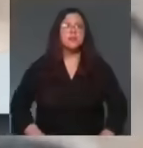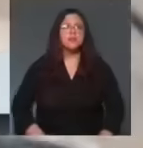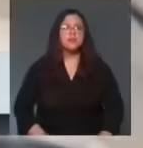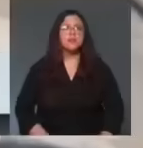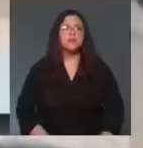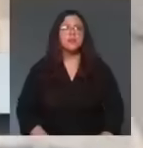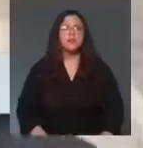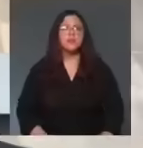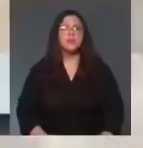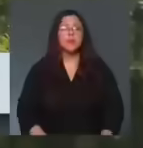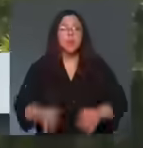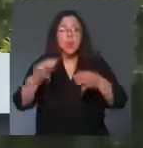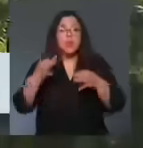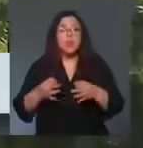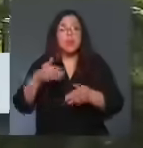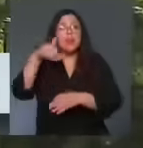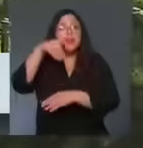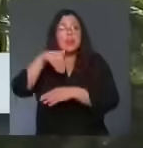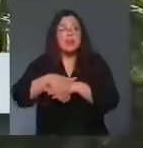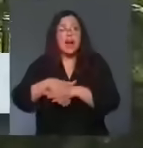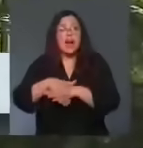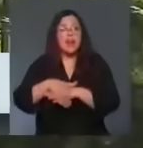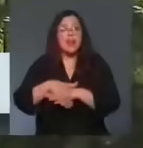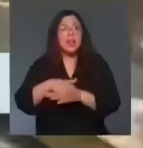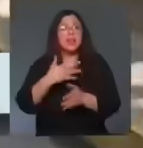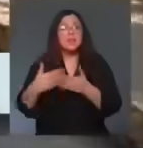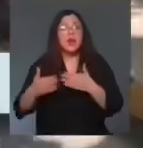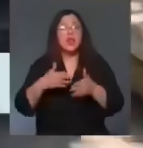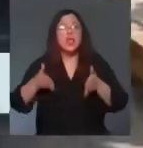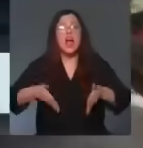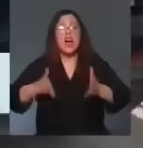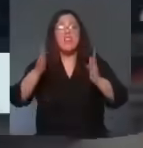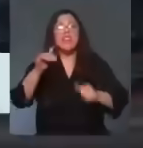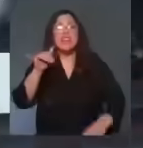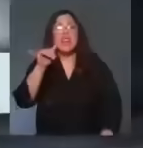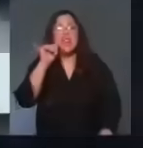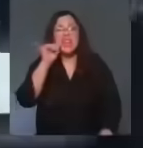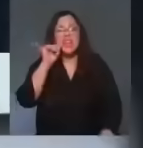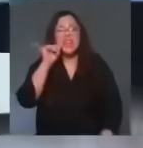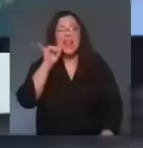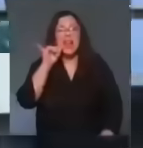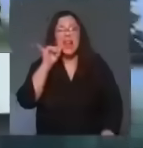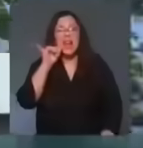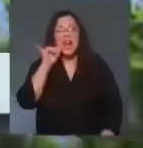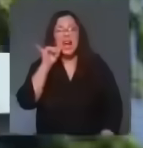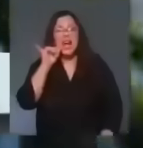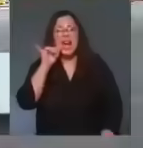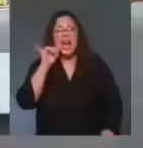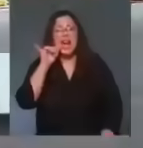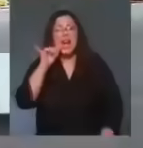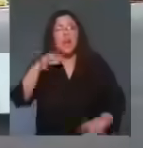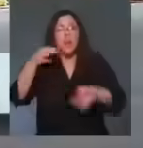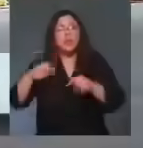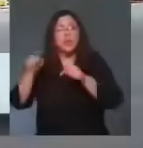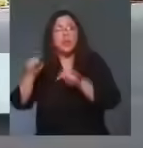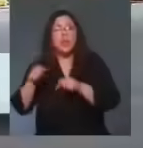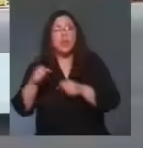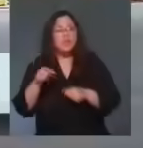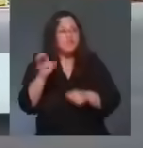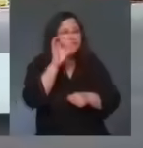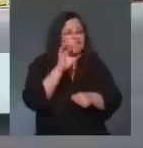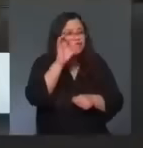Todo sucedió en la tarde en el sector de Avenida Italia, una zona donde, por lo general, encontrar estacionamiento